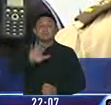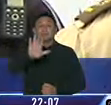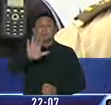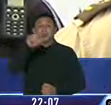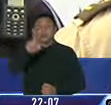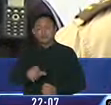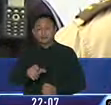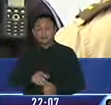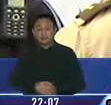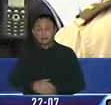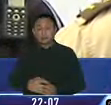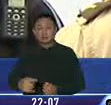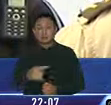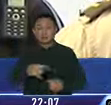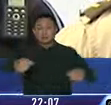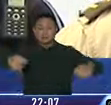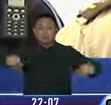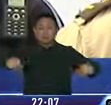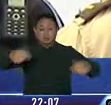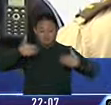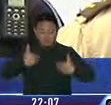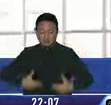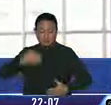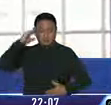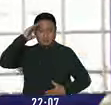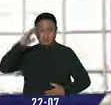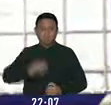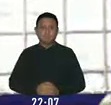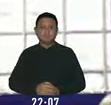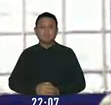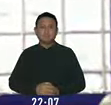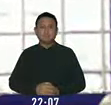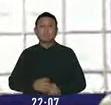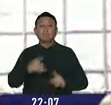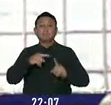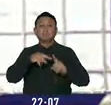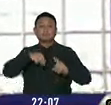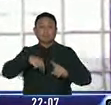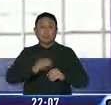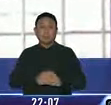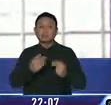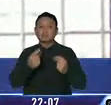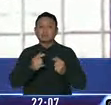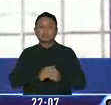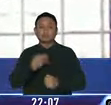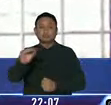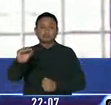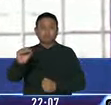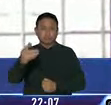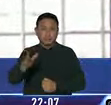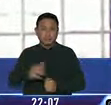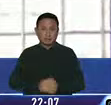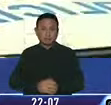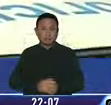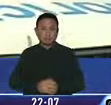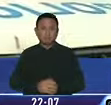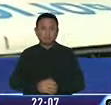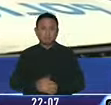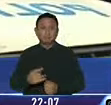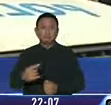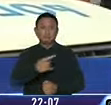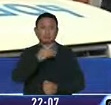es el señor que va en la motocicleta vestido de policía. La víctima puso en alerta inmediata de lo sucedido. De esa forma,